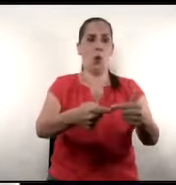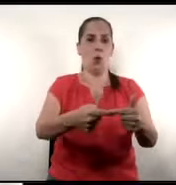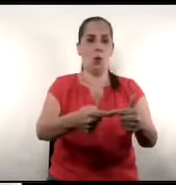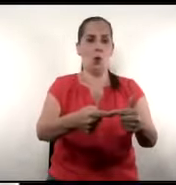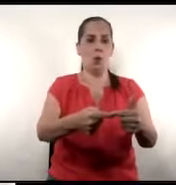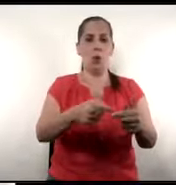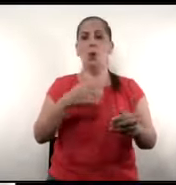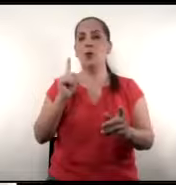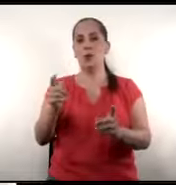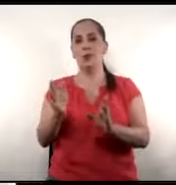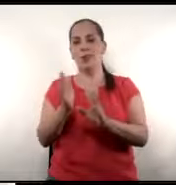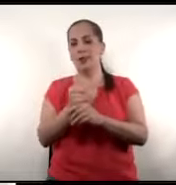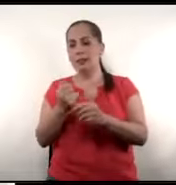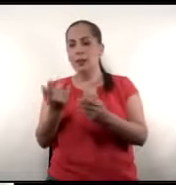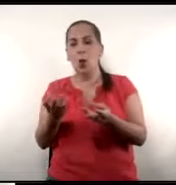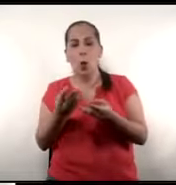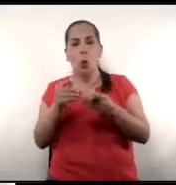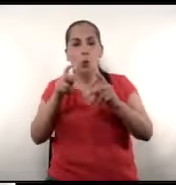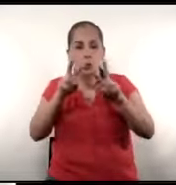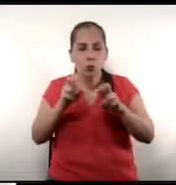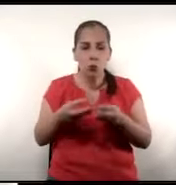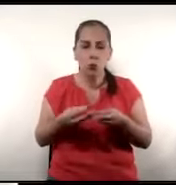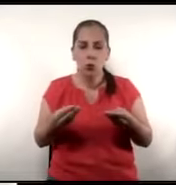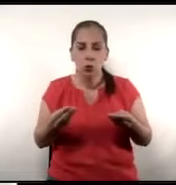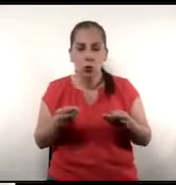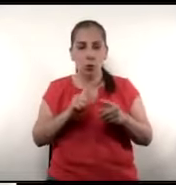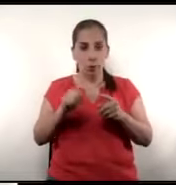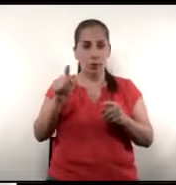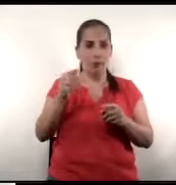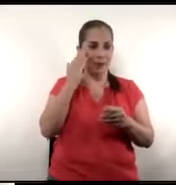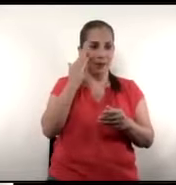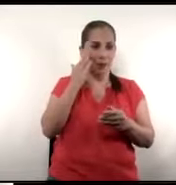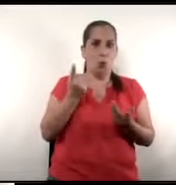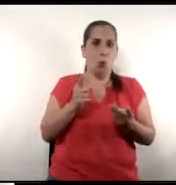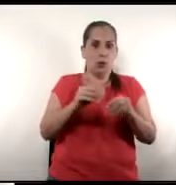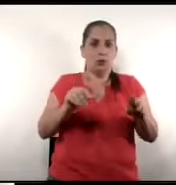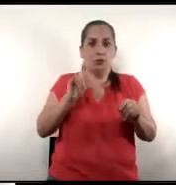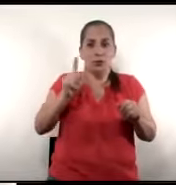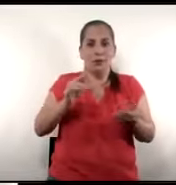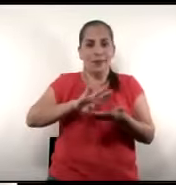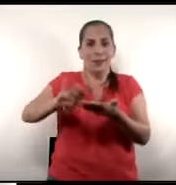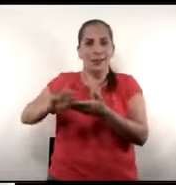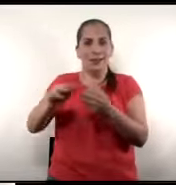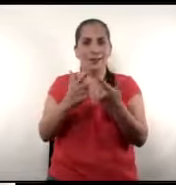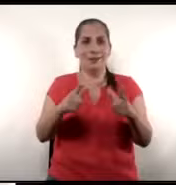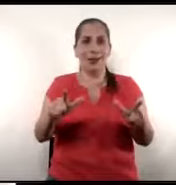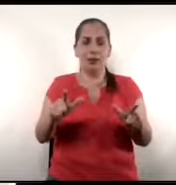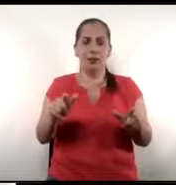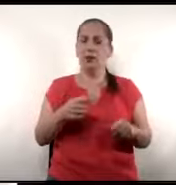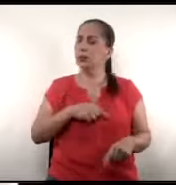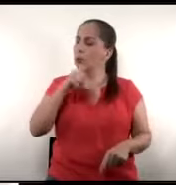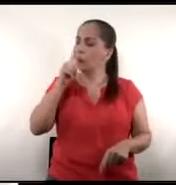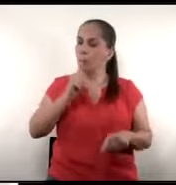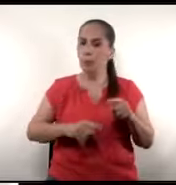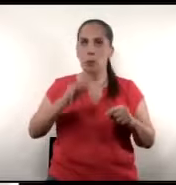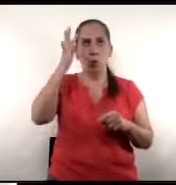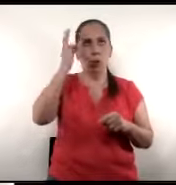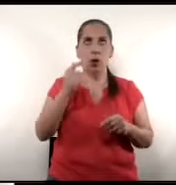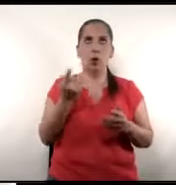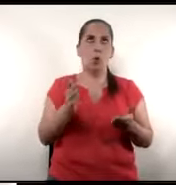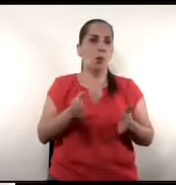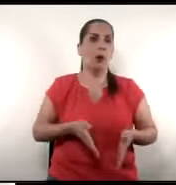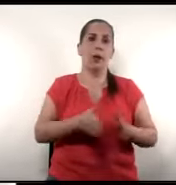dónde tiene que hacer los estudios de suelos, pero también sabe cuáles son los terrenos que tiene que expropiar. Es inconcebible que una carretera